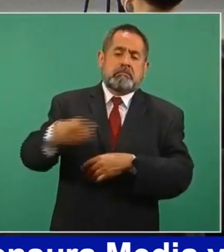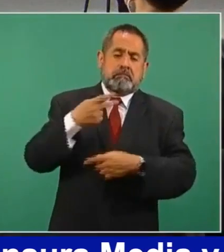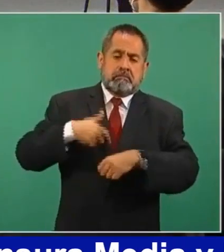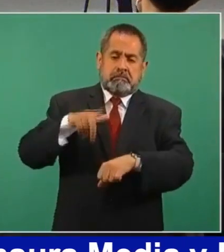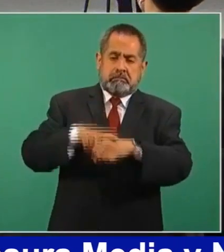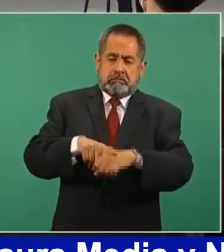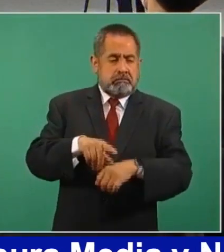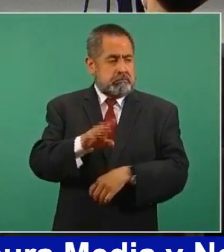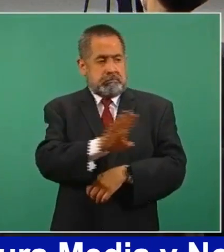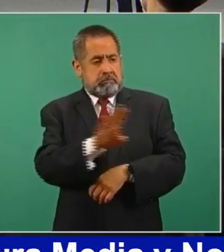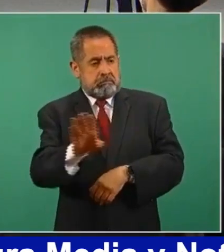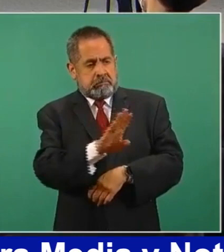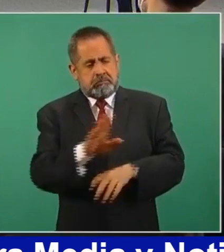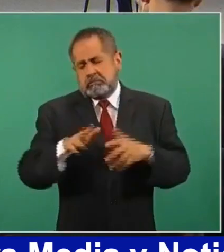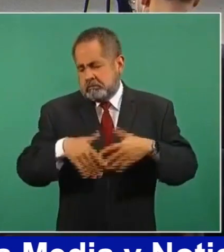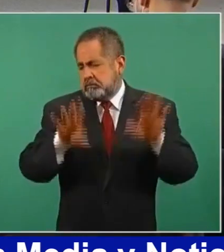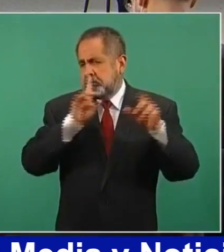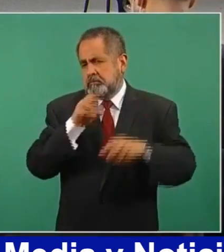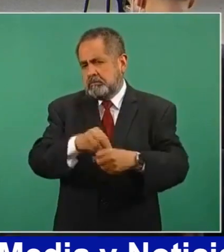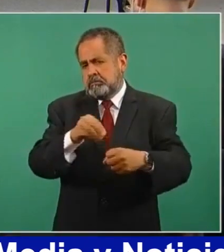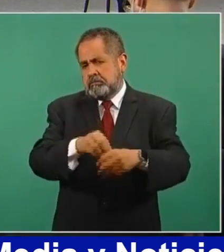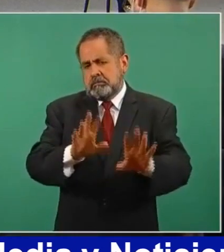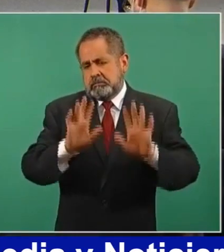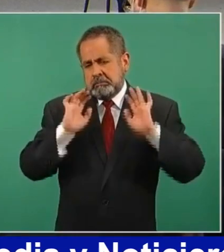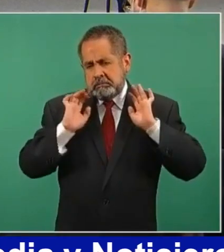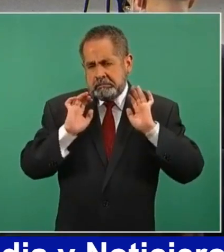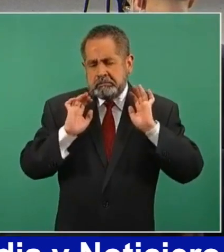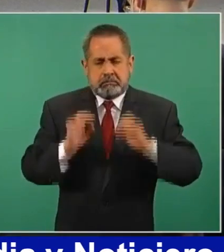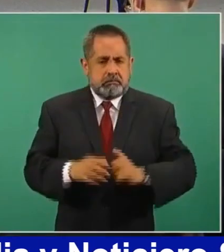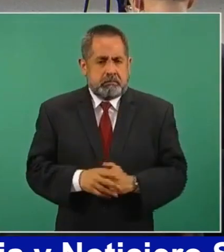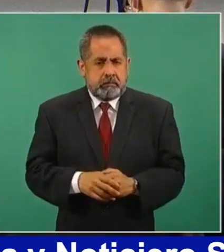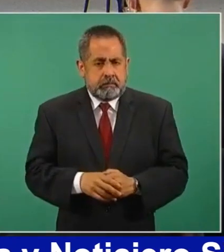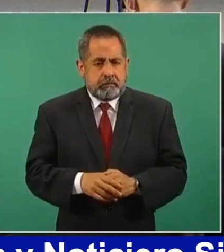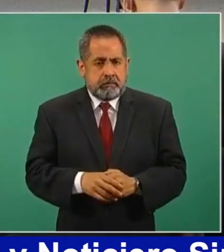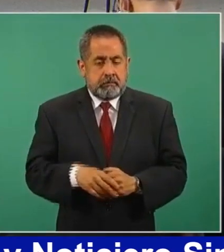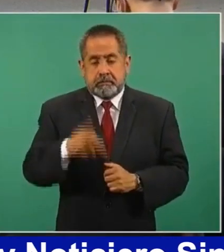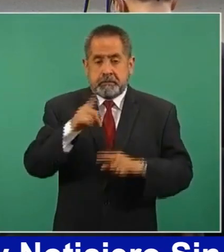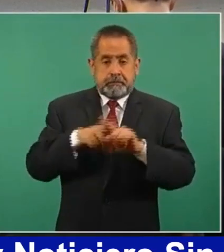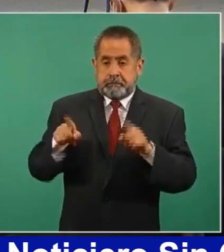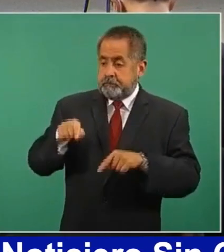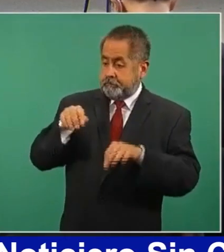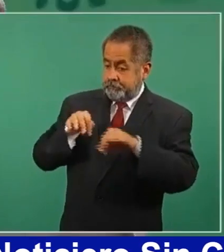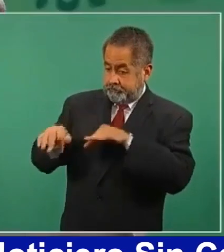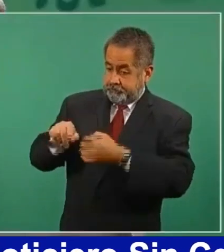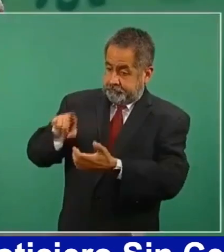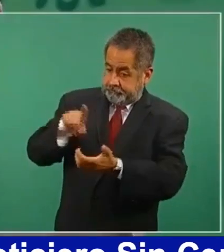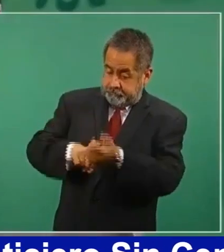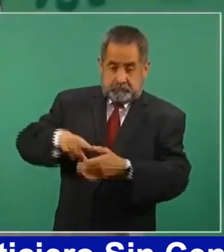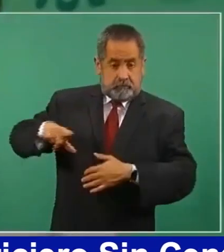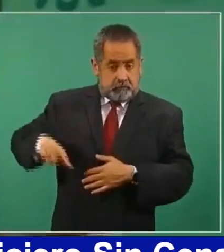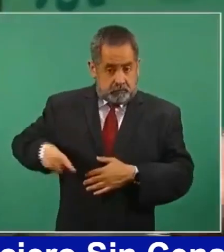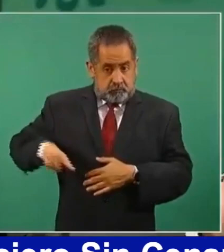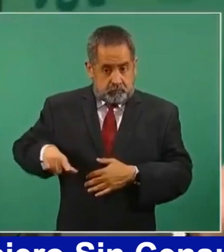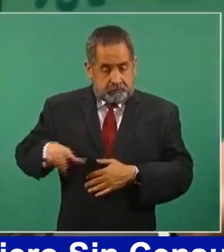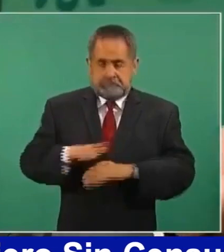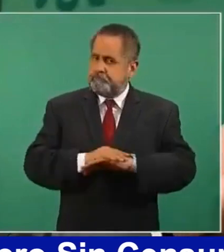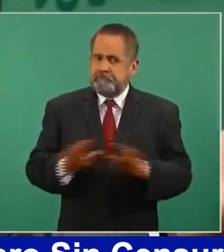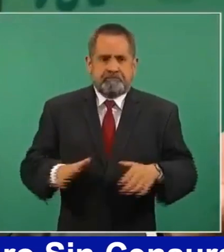entre particulares, ese es otro asunto, esa es otra cosa. Pero servidor público,